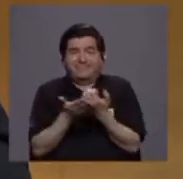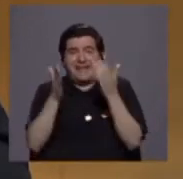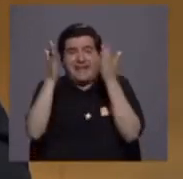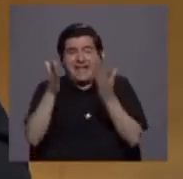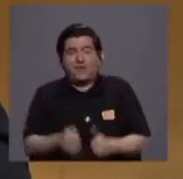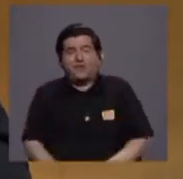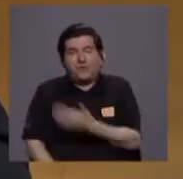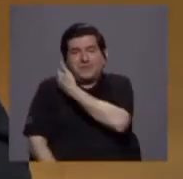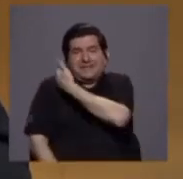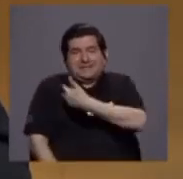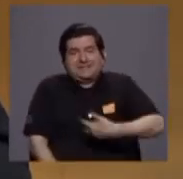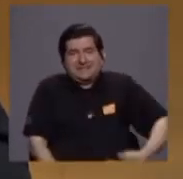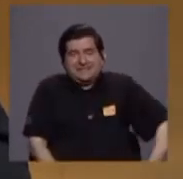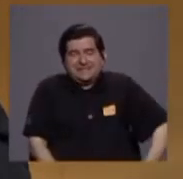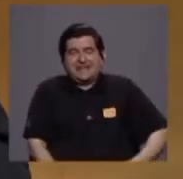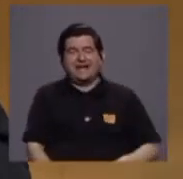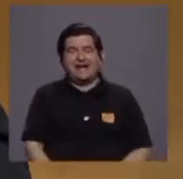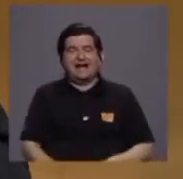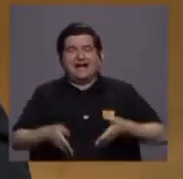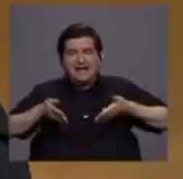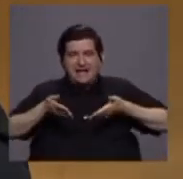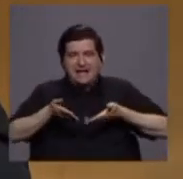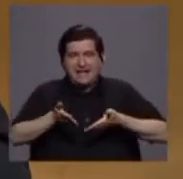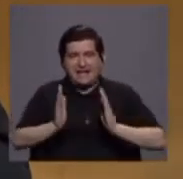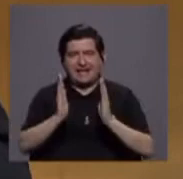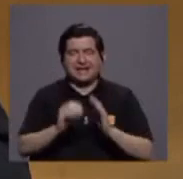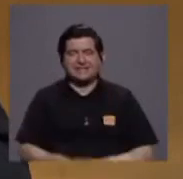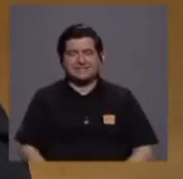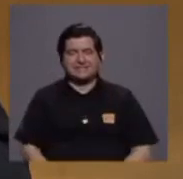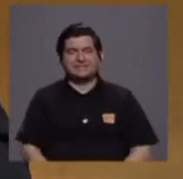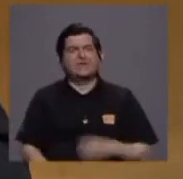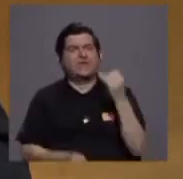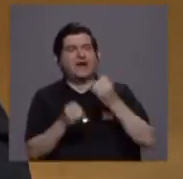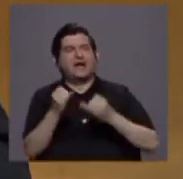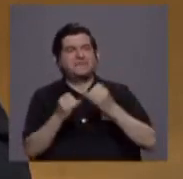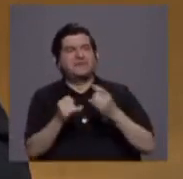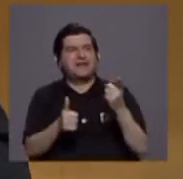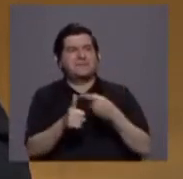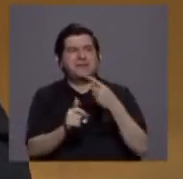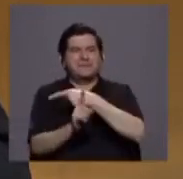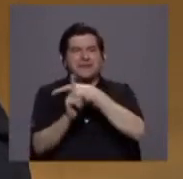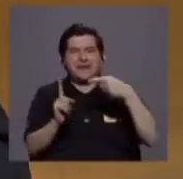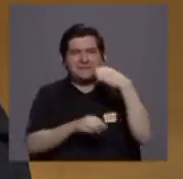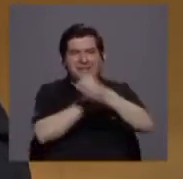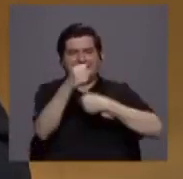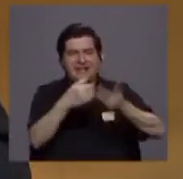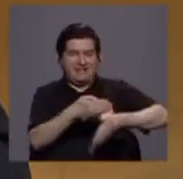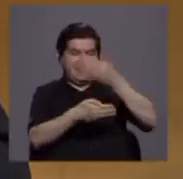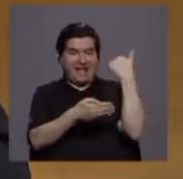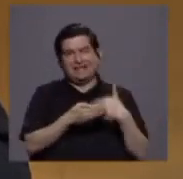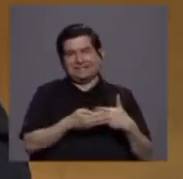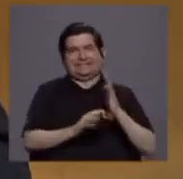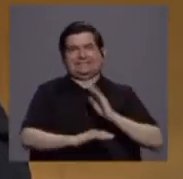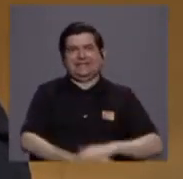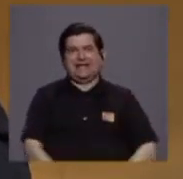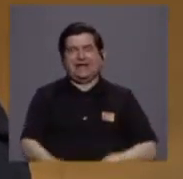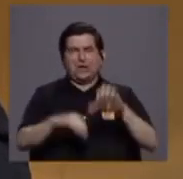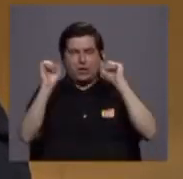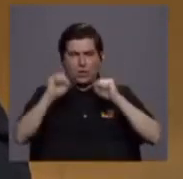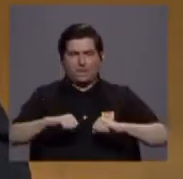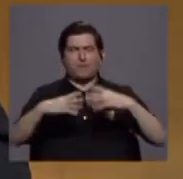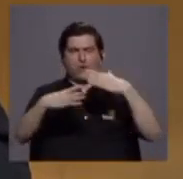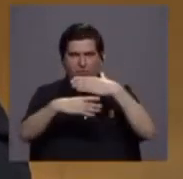economista herediano que nació a finales de la primera mitad del siglo pasado, puede